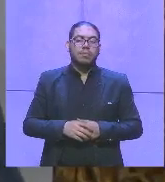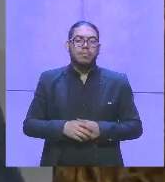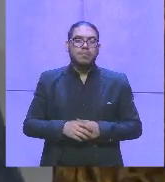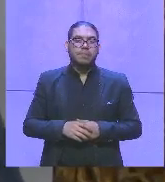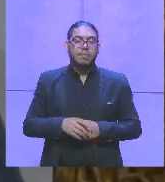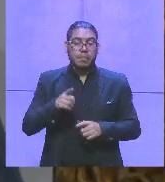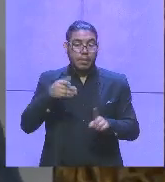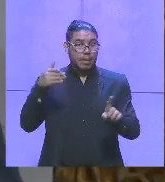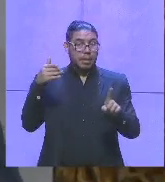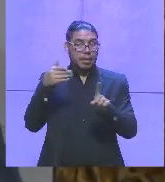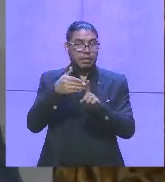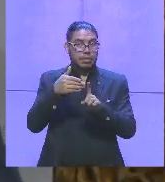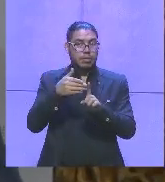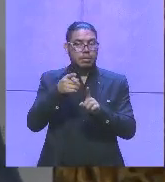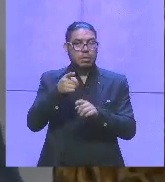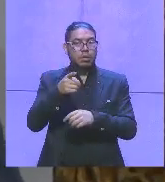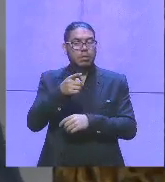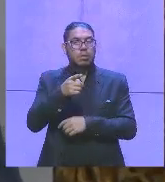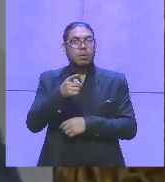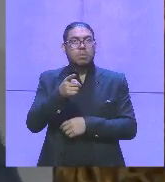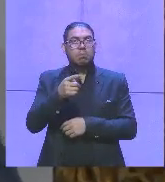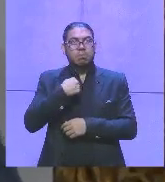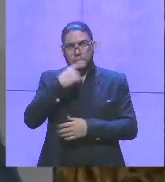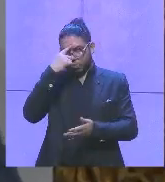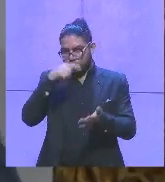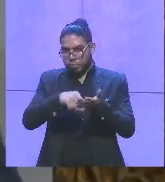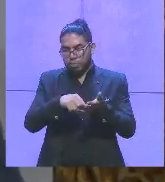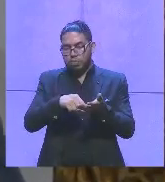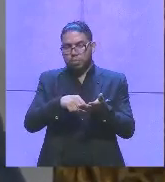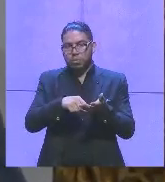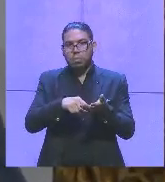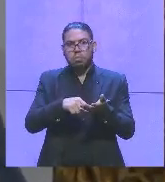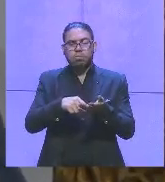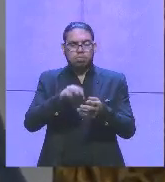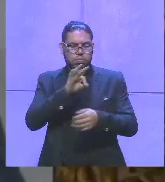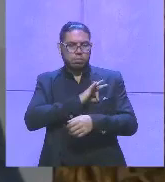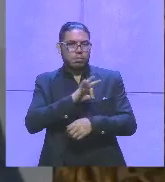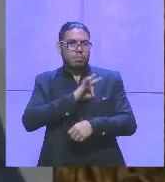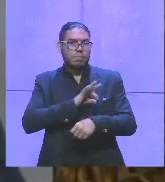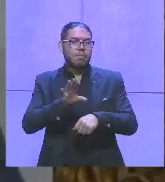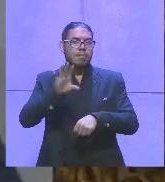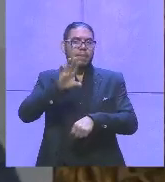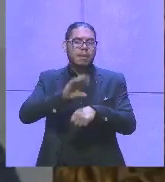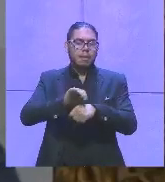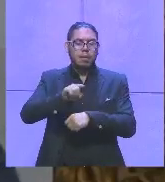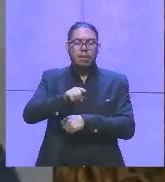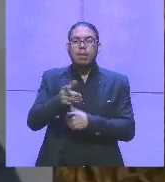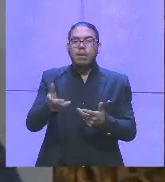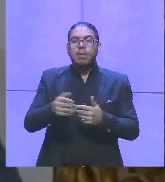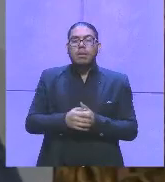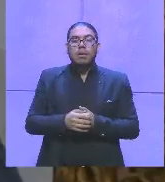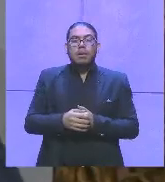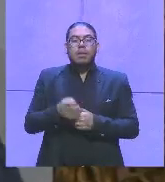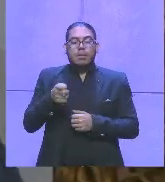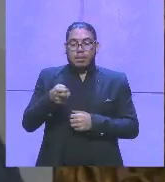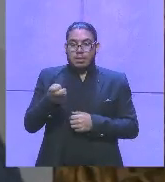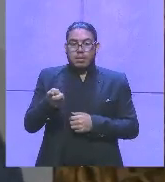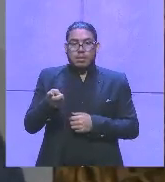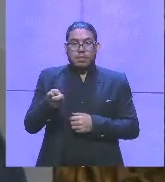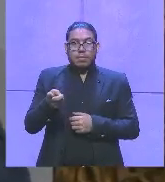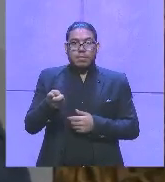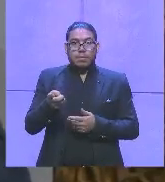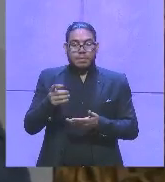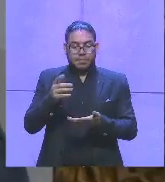sentido, pues creo que lo que nos permite esta obra es pues,